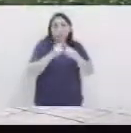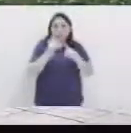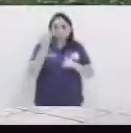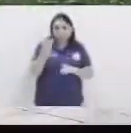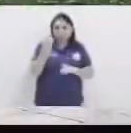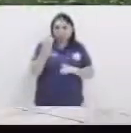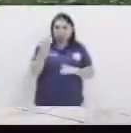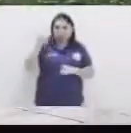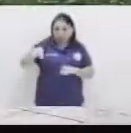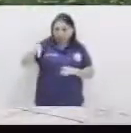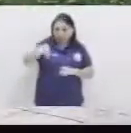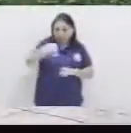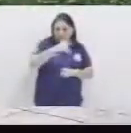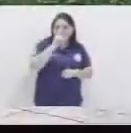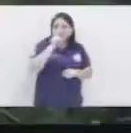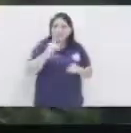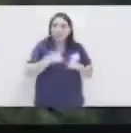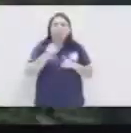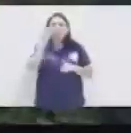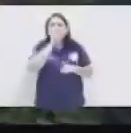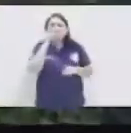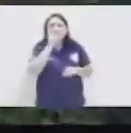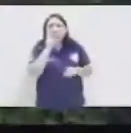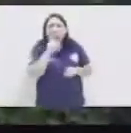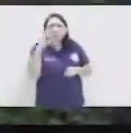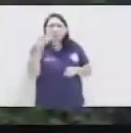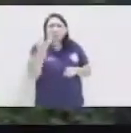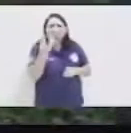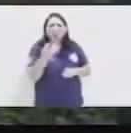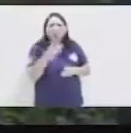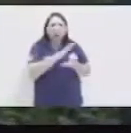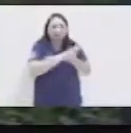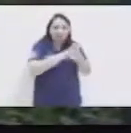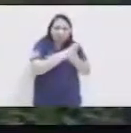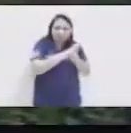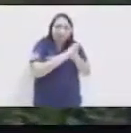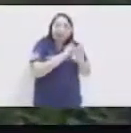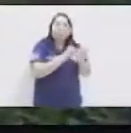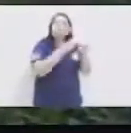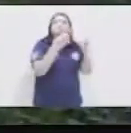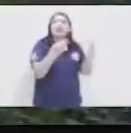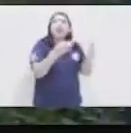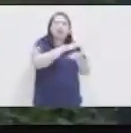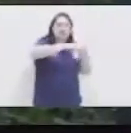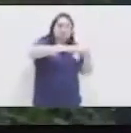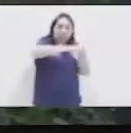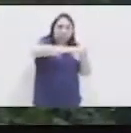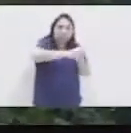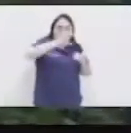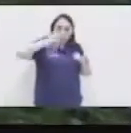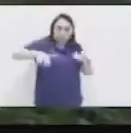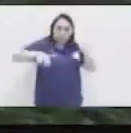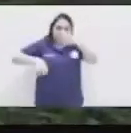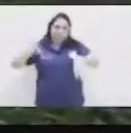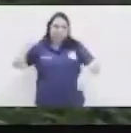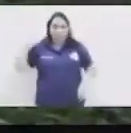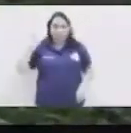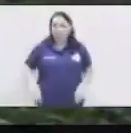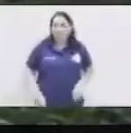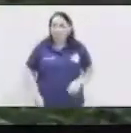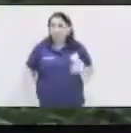de colores. Recuerda que si no tienes esas pelotas, puedes hacer una de papel, papel periódico. Yo voy a